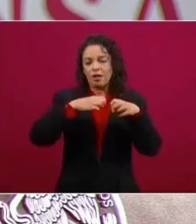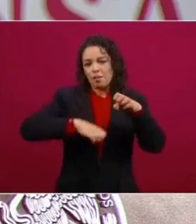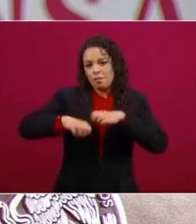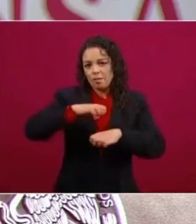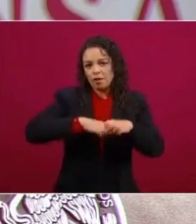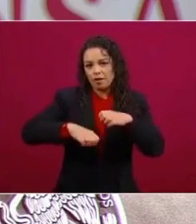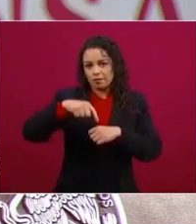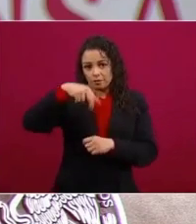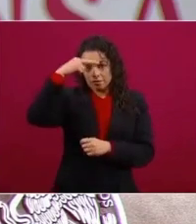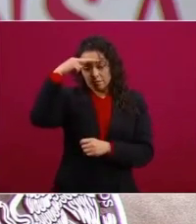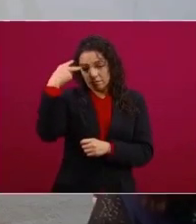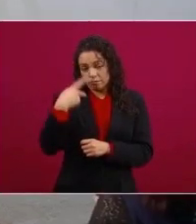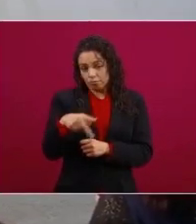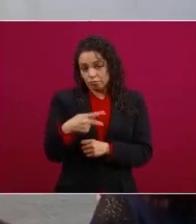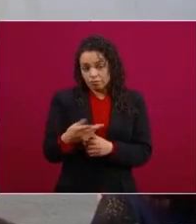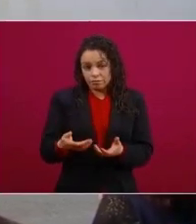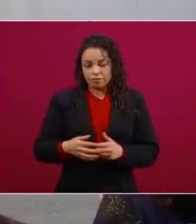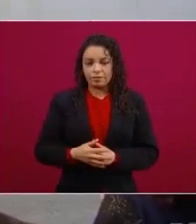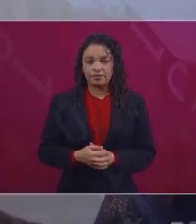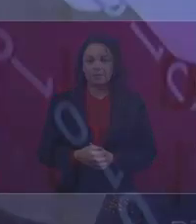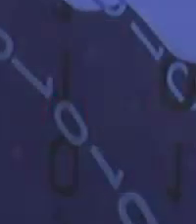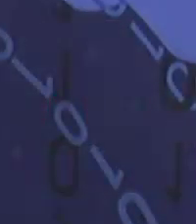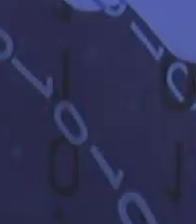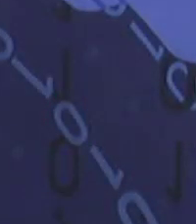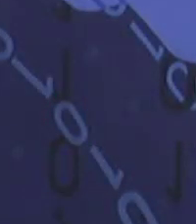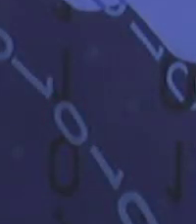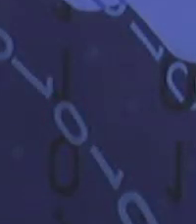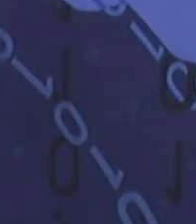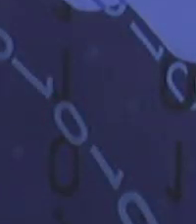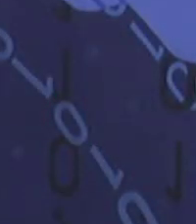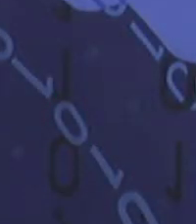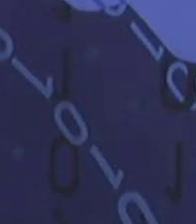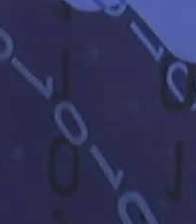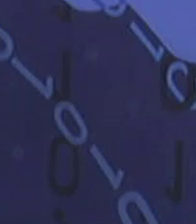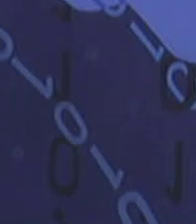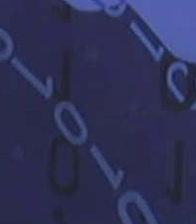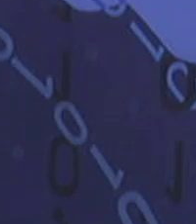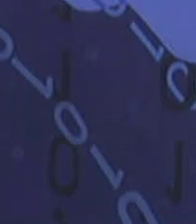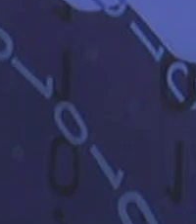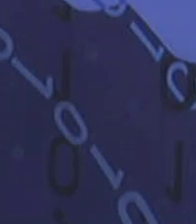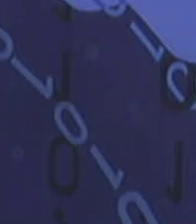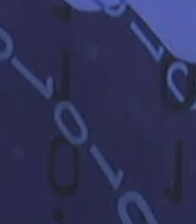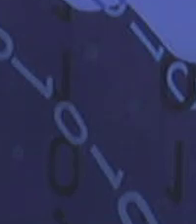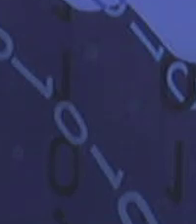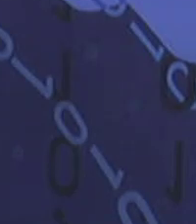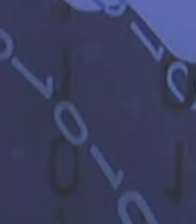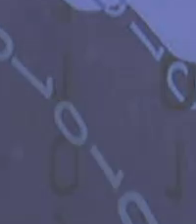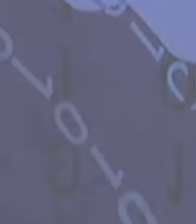ser, tengo que ser, Jesús, tengo que ser un corto y vuelvo con el tema y la pregunta. te parece, estamos analizando. Volvemos. ¡Vale!